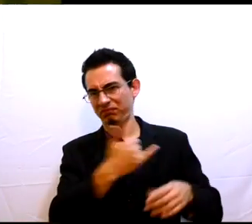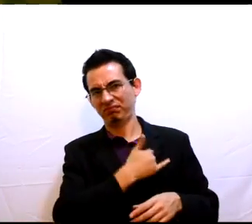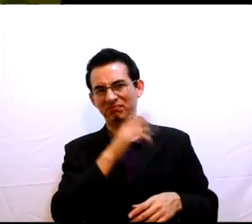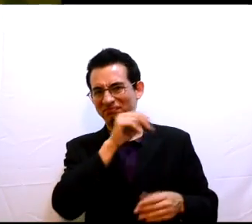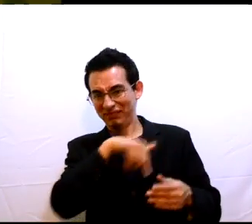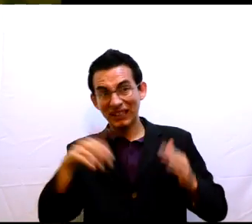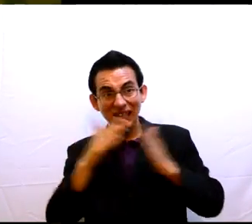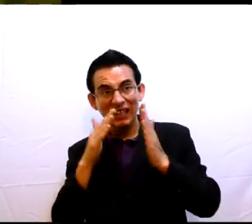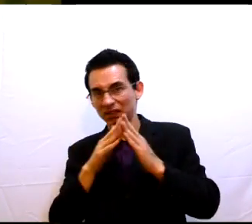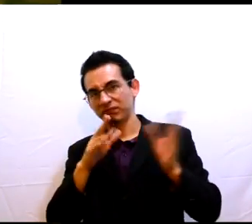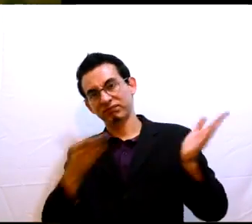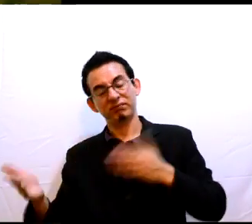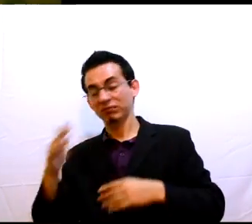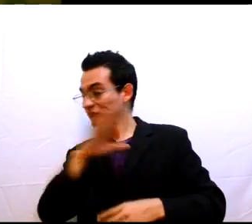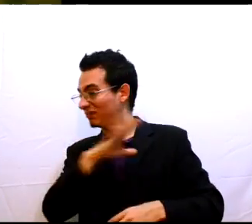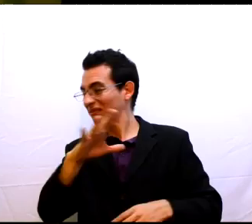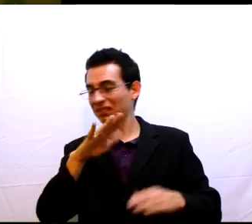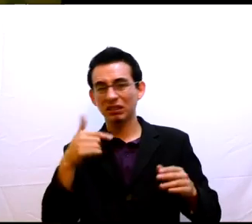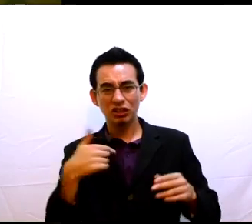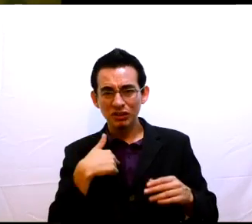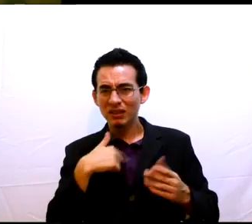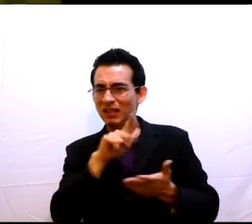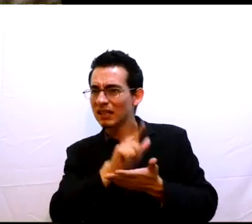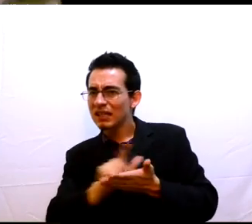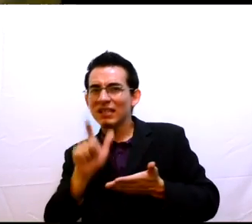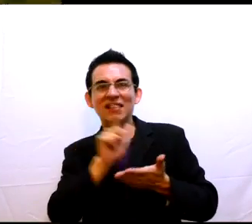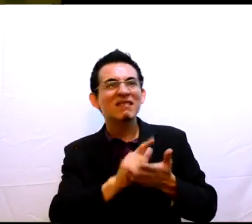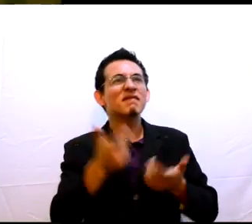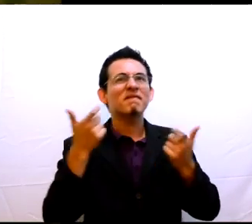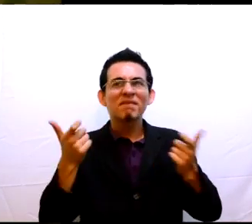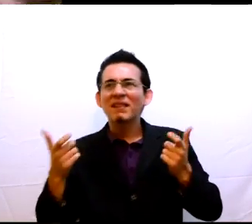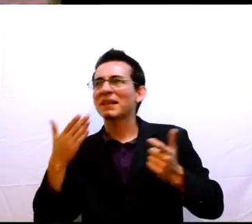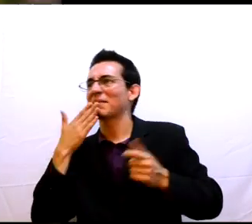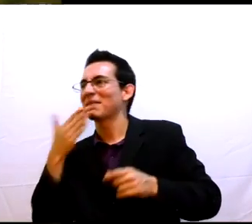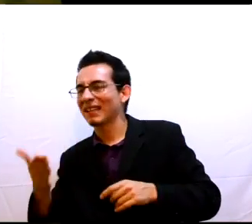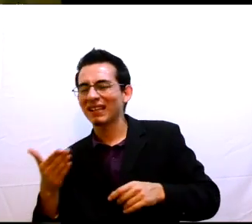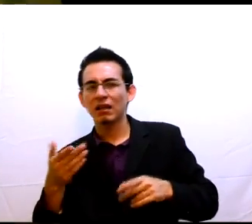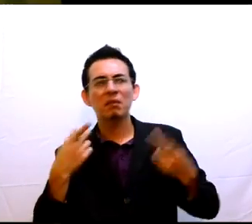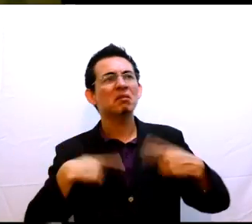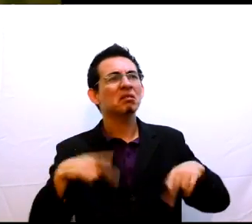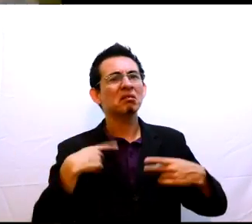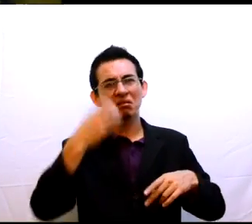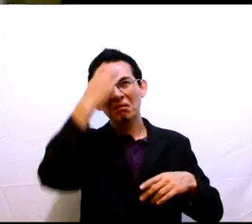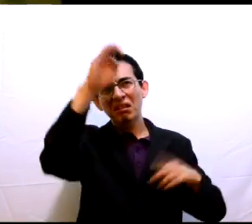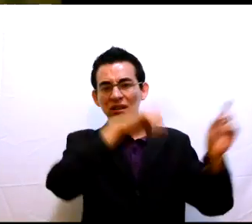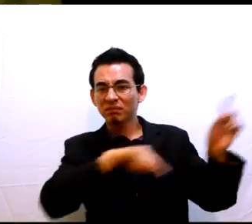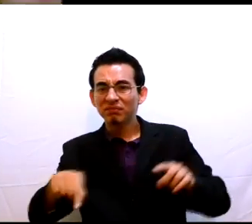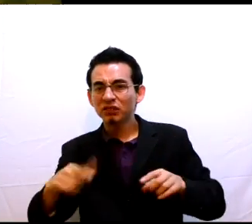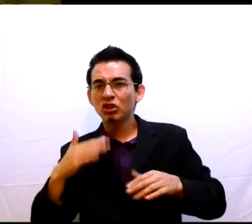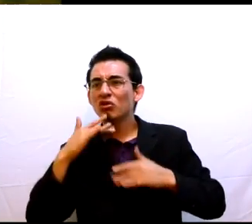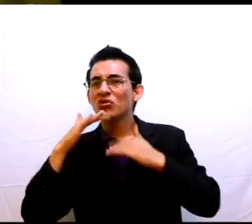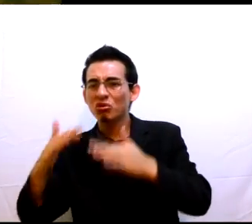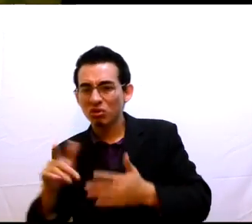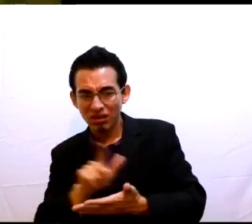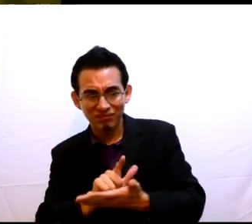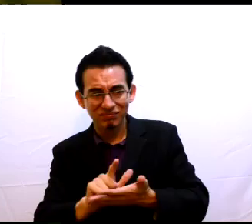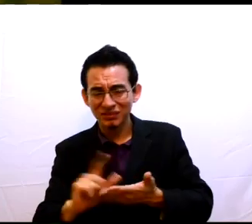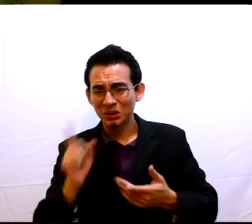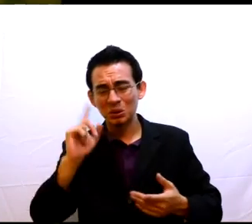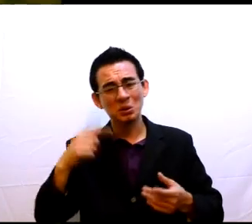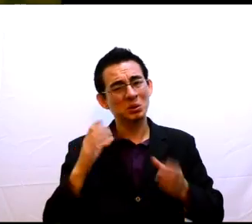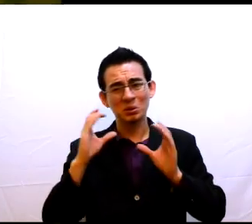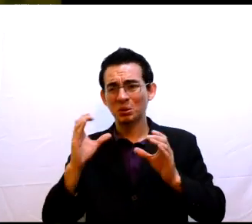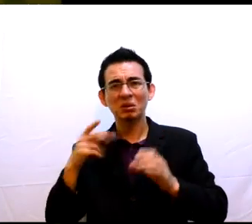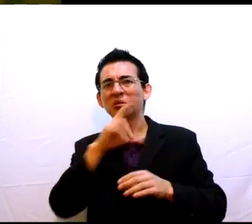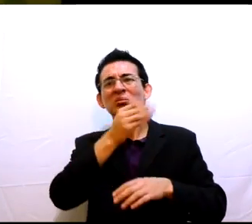metería aquí en mi casa y tanto que me costó tener esto para que venga a y cualquiera la ensucia me ensucia la alfombra ellos